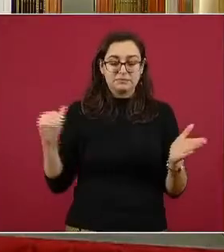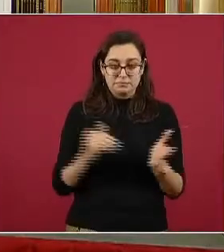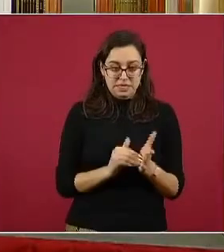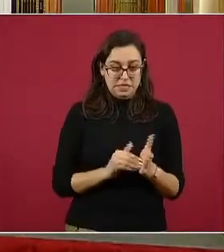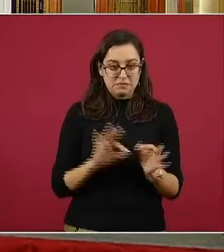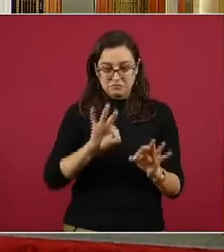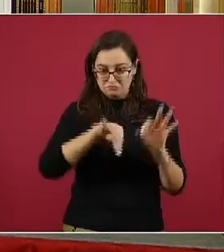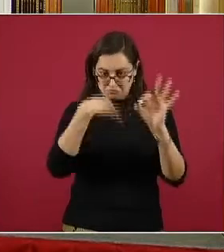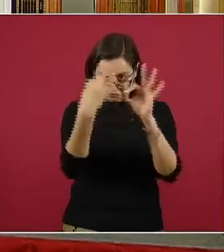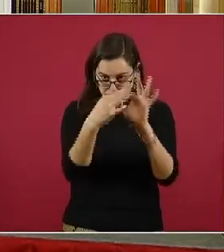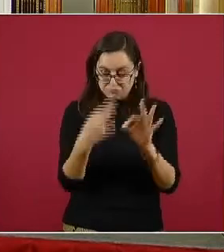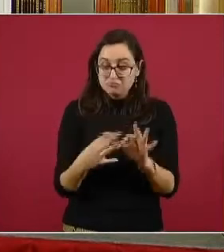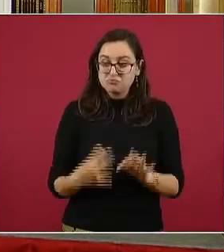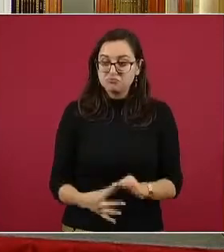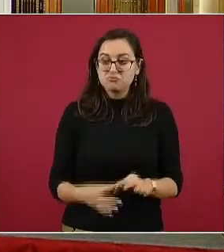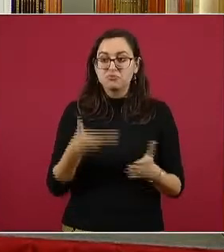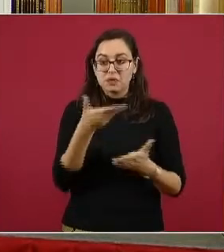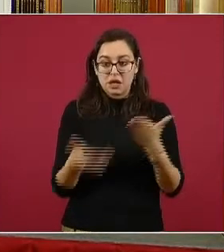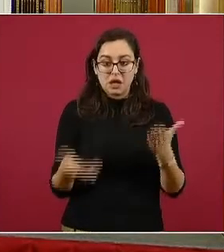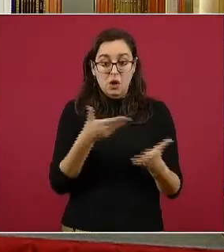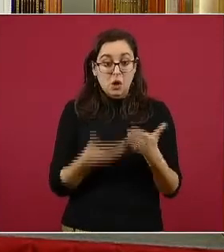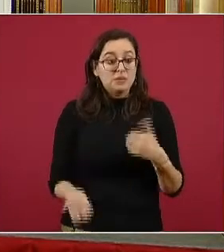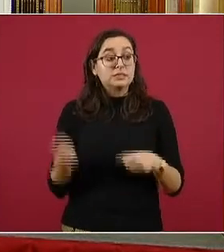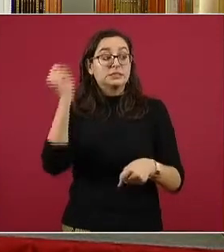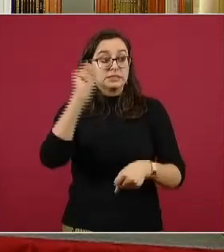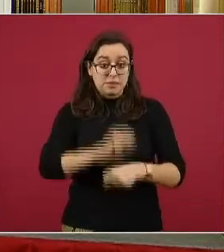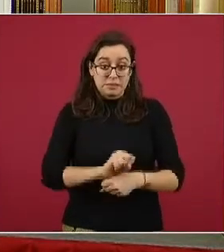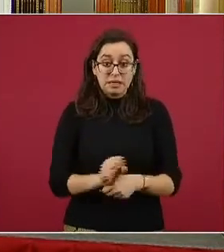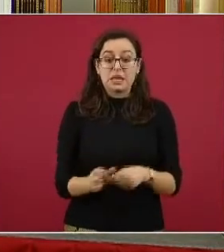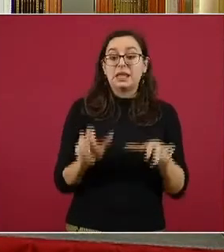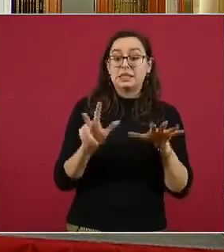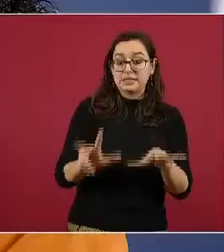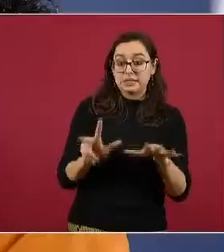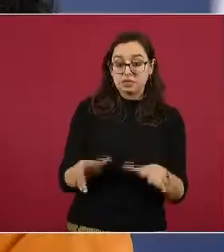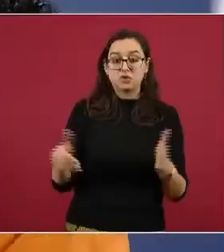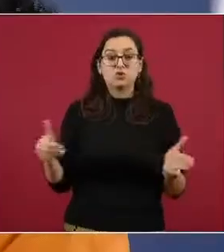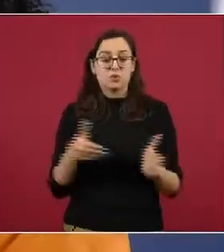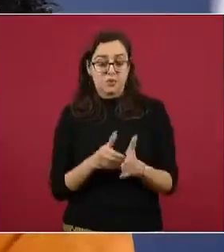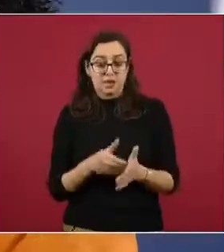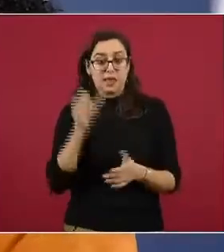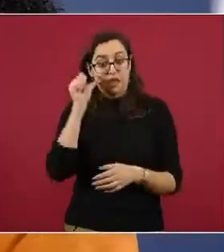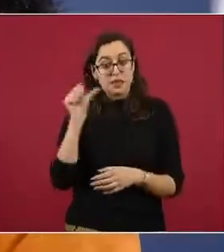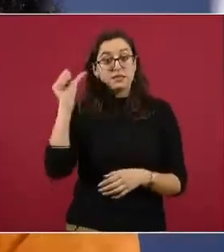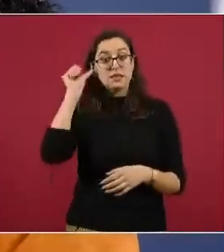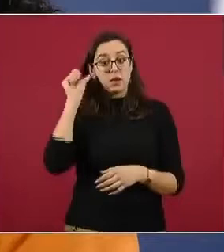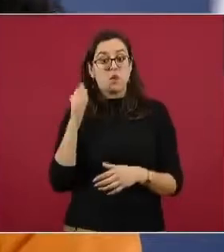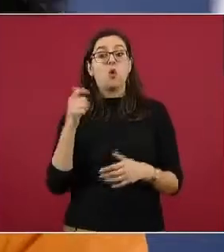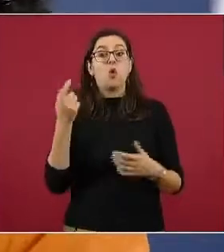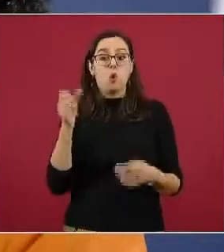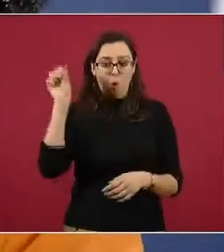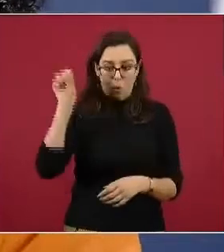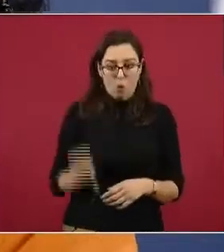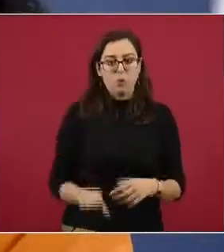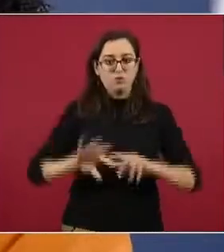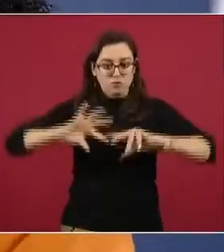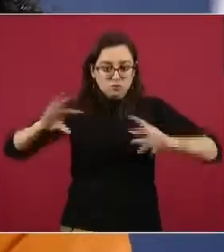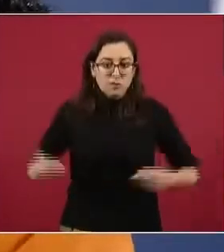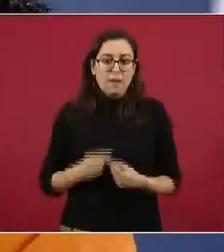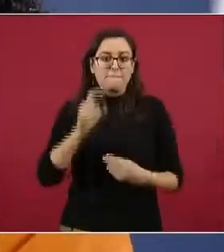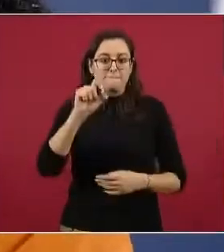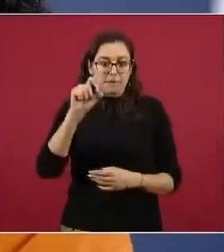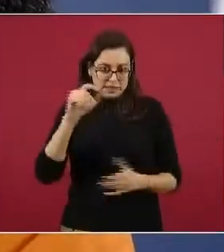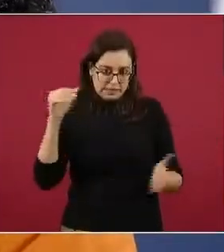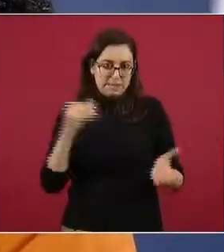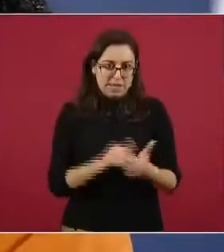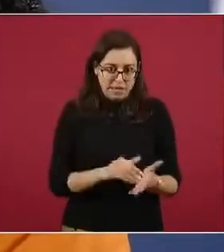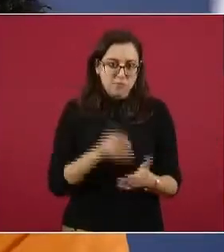semana, diarias, y esta semana estamos en 18,000 ayer y esperamos llegar el día de hoy a 20,000 para